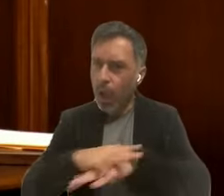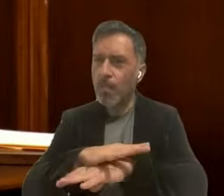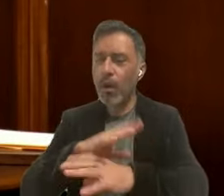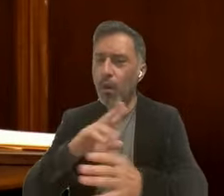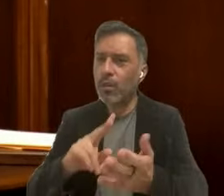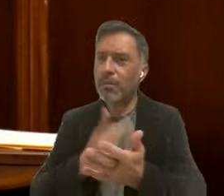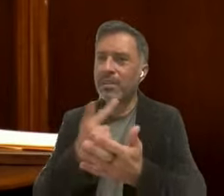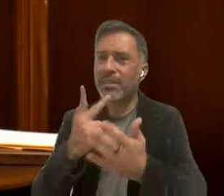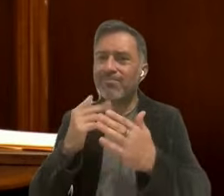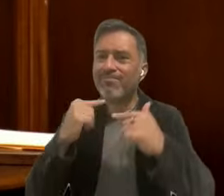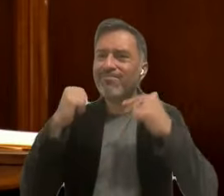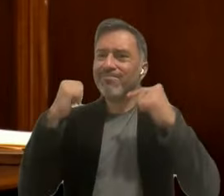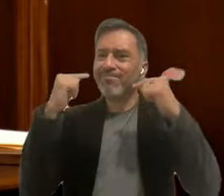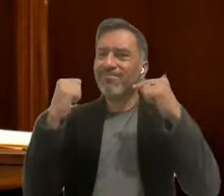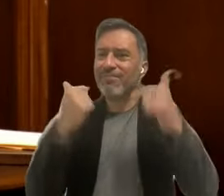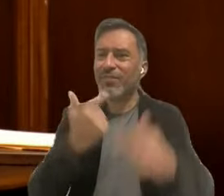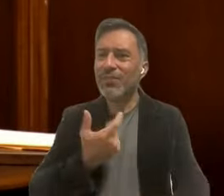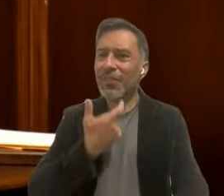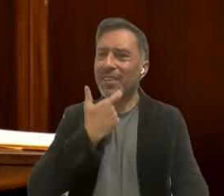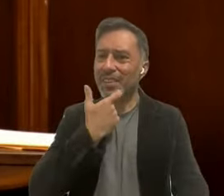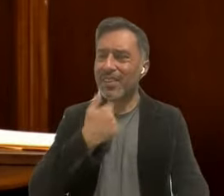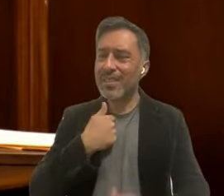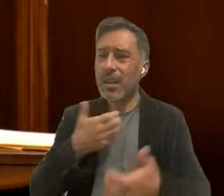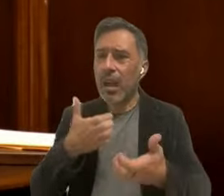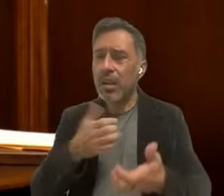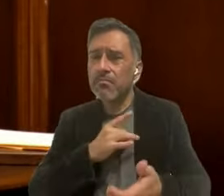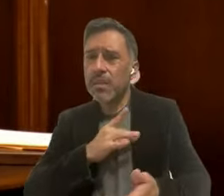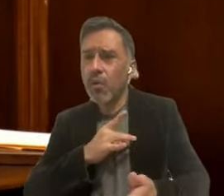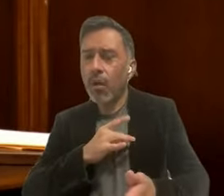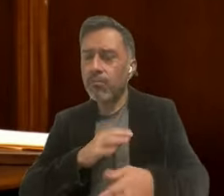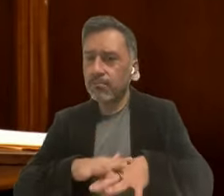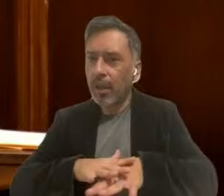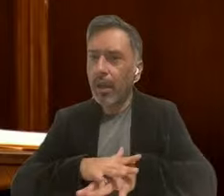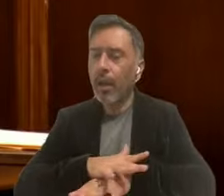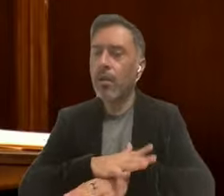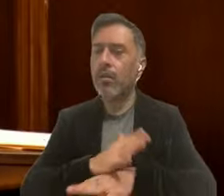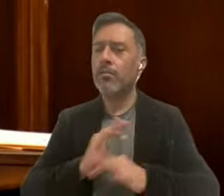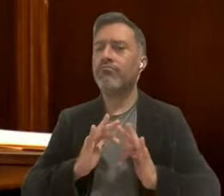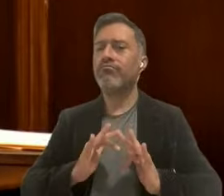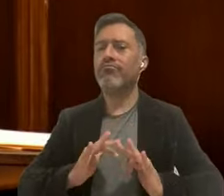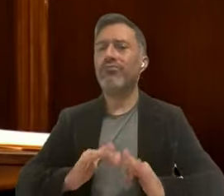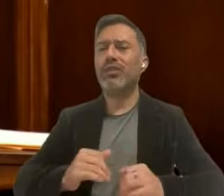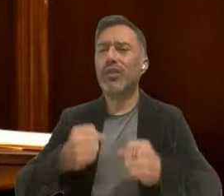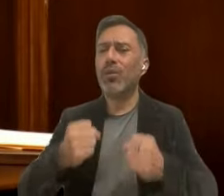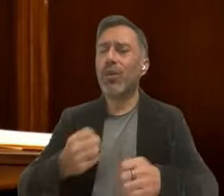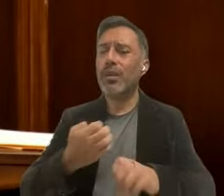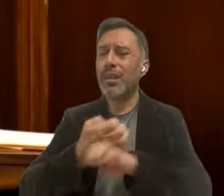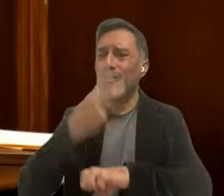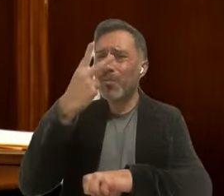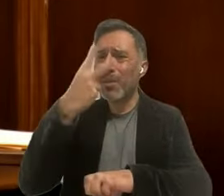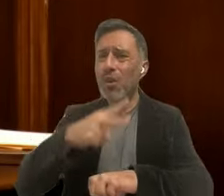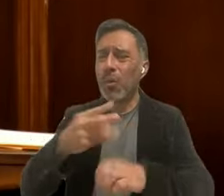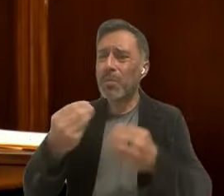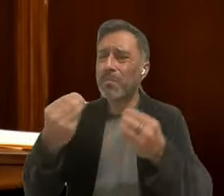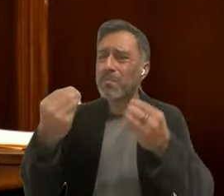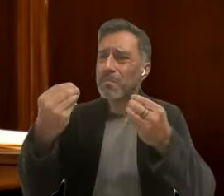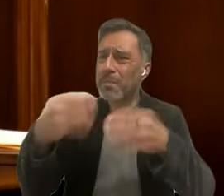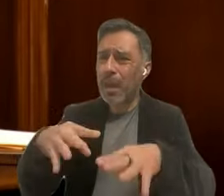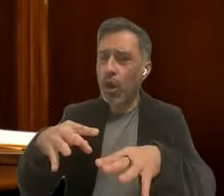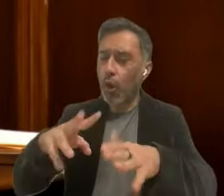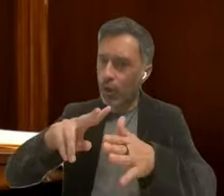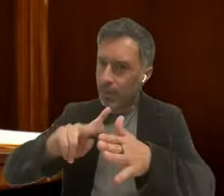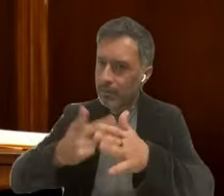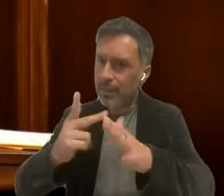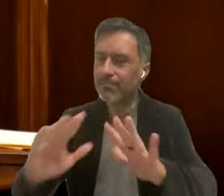con seguridad y el Estado de México volverá a renacer. Confiemos en que en esta administración